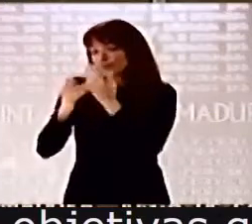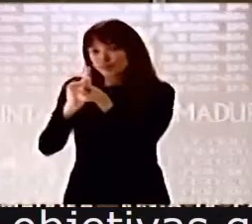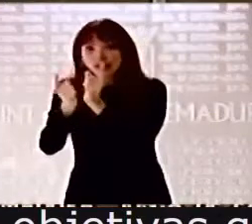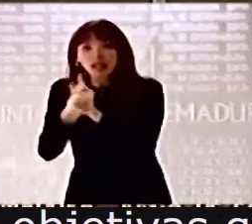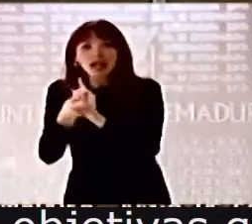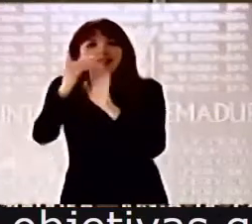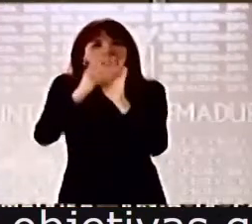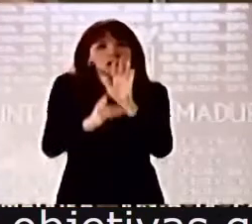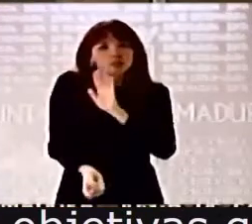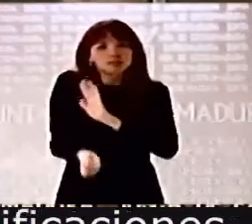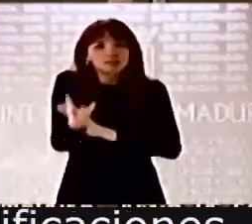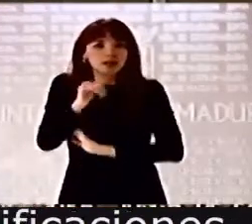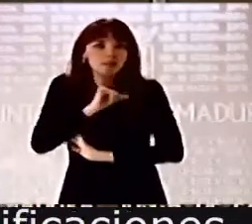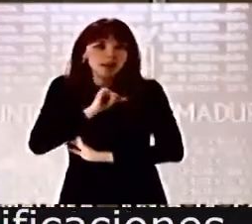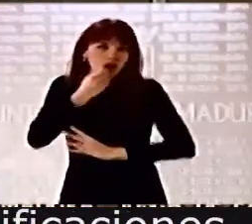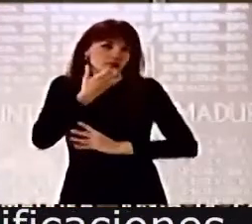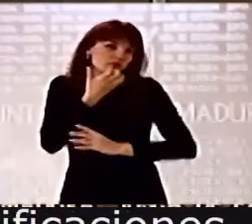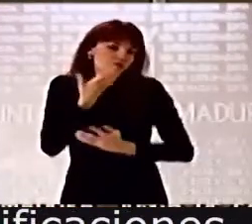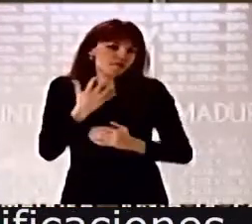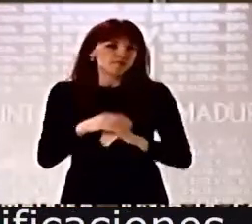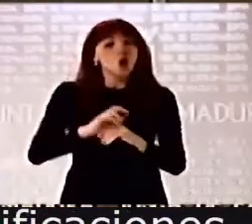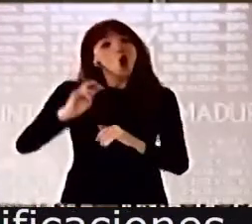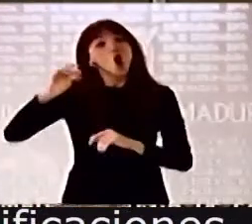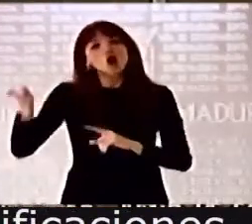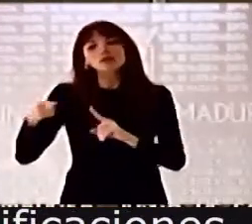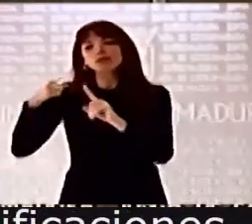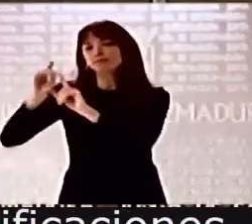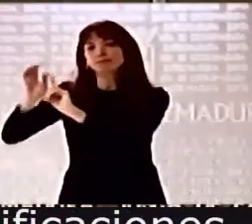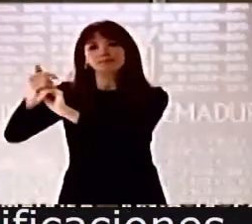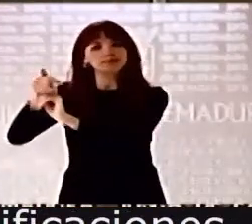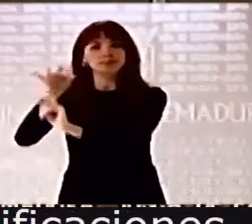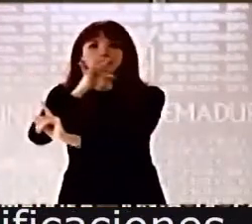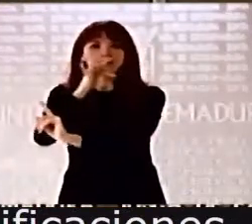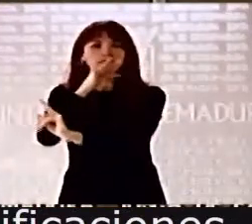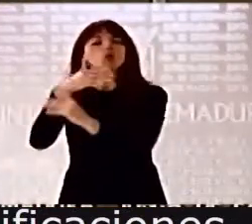de decretos. Pero luego hay un intangible, que es la confianza.